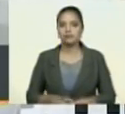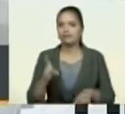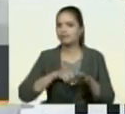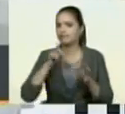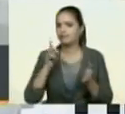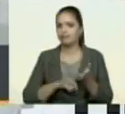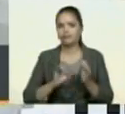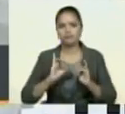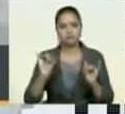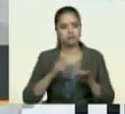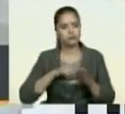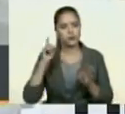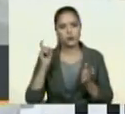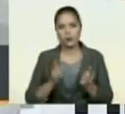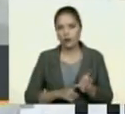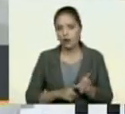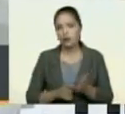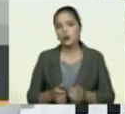completamente